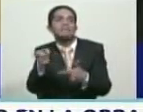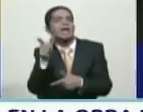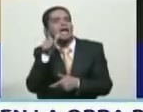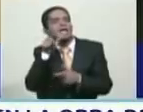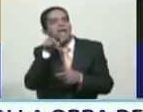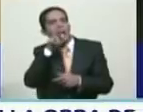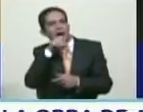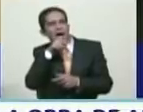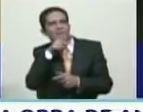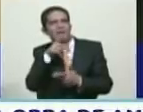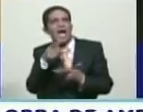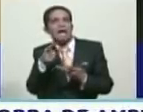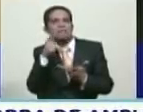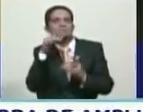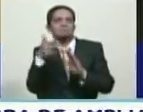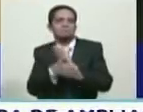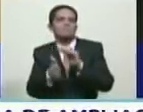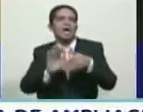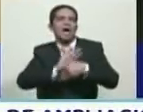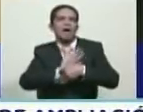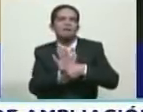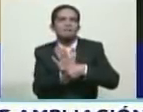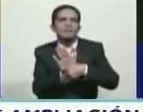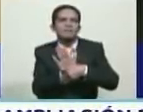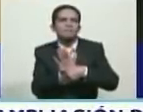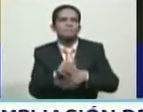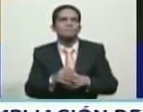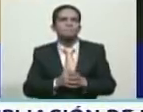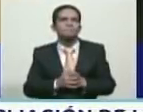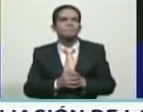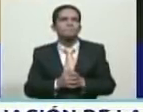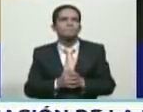hay que tener en cuenta al ALBA.